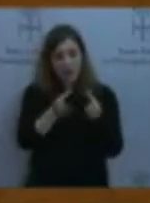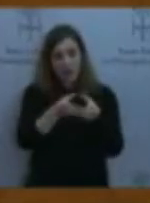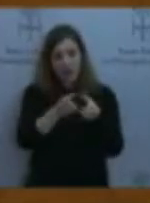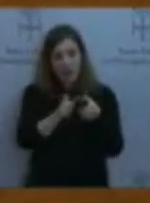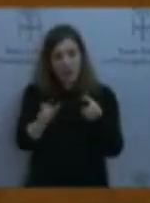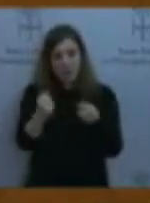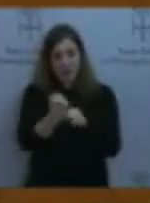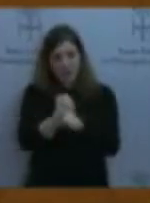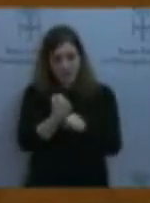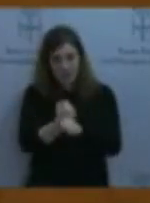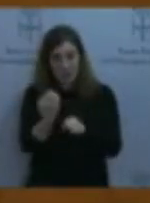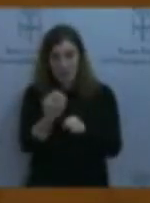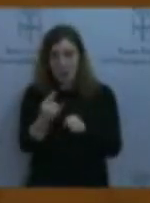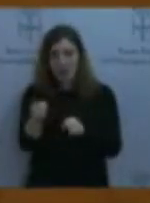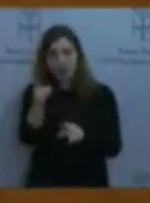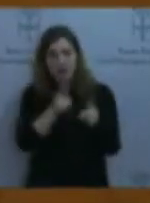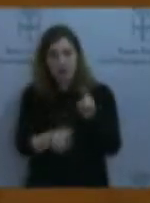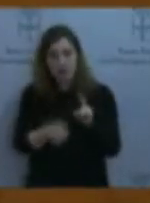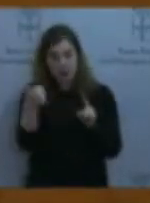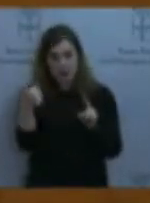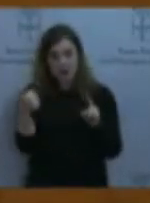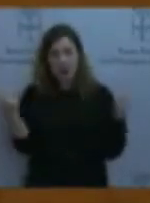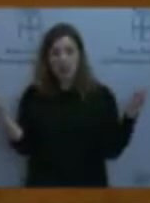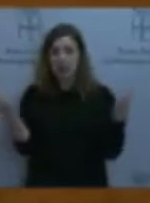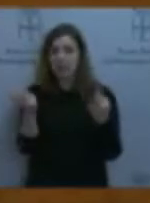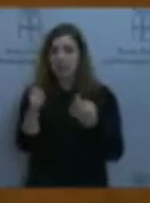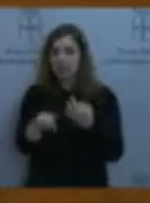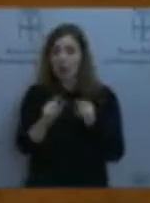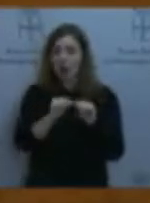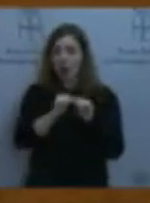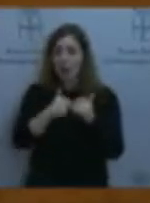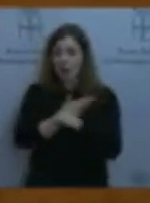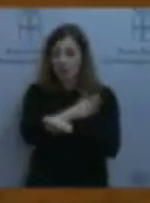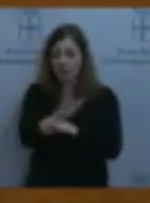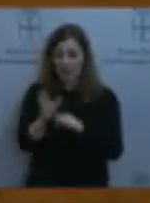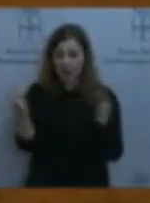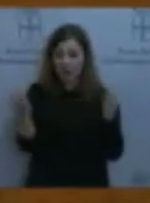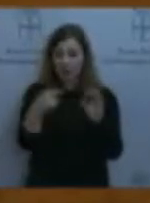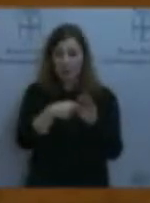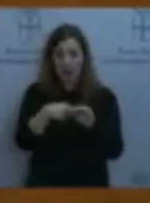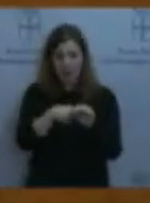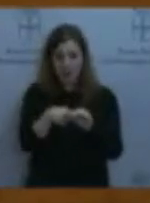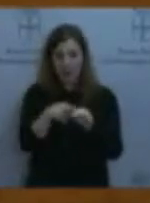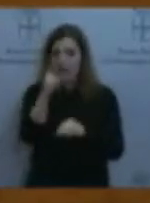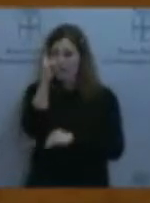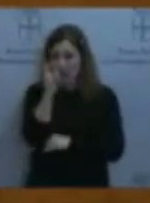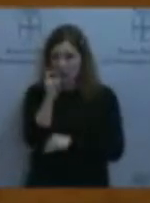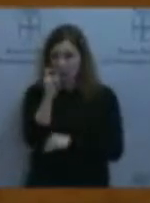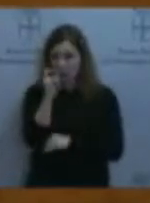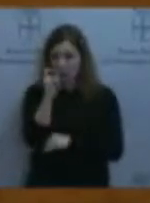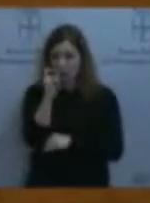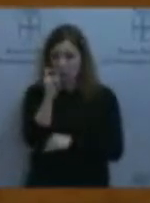y hay que, por supuesto, ofrecer plazas fijas el máximo posible en estos